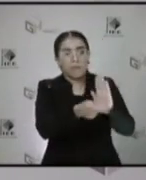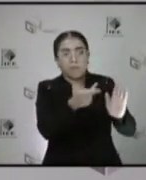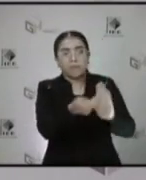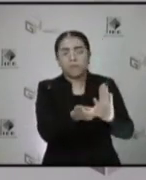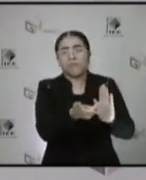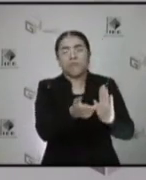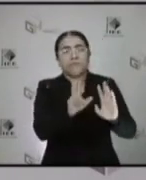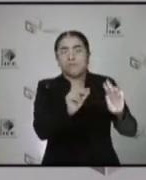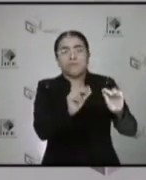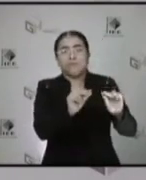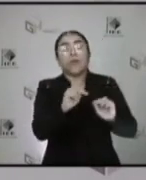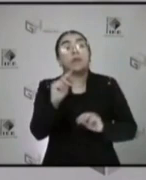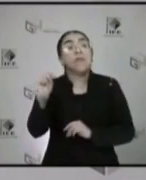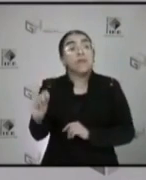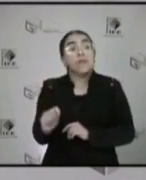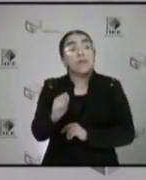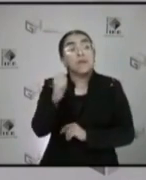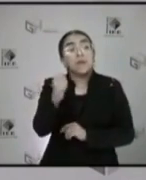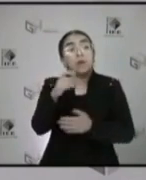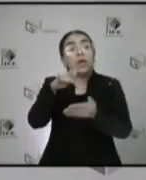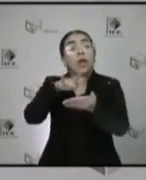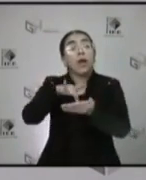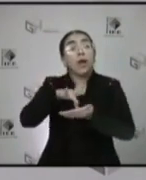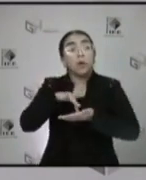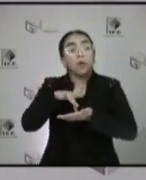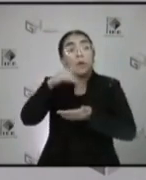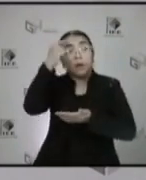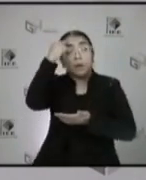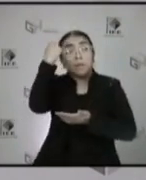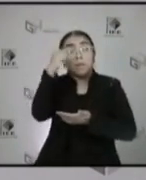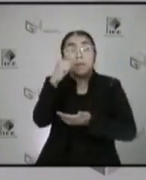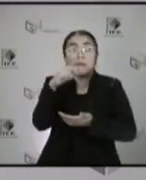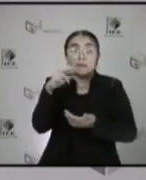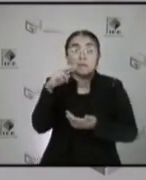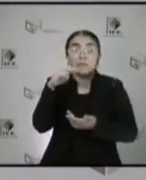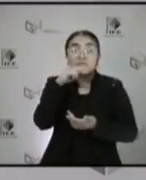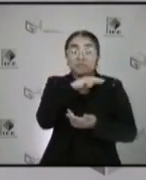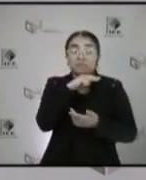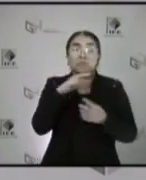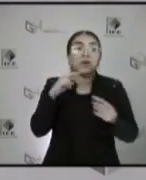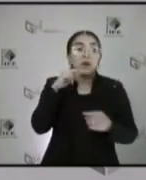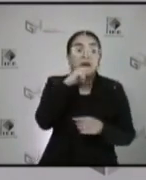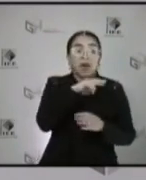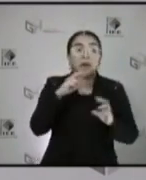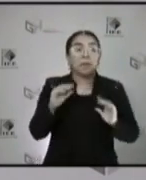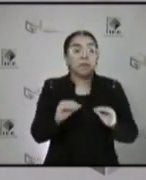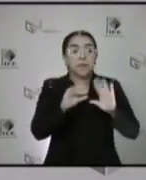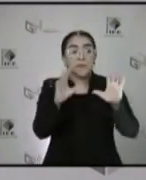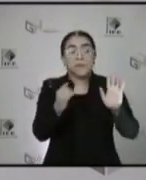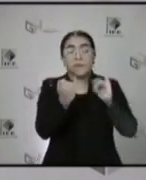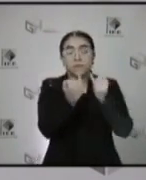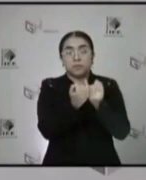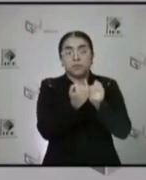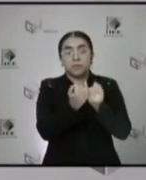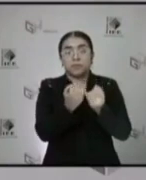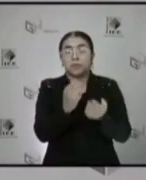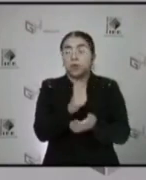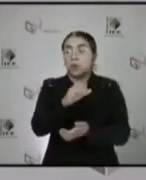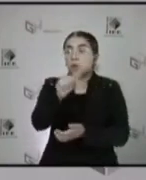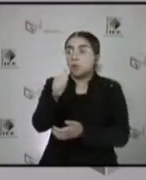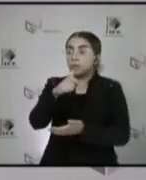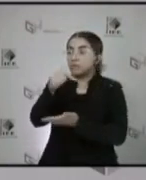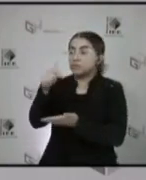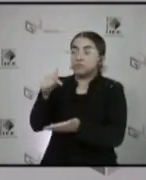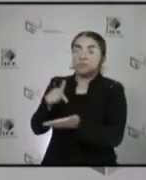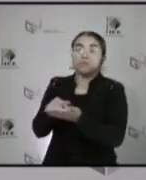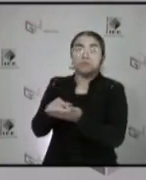La tecnología nos permite precisamente hacer esto con prontitud, con transparencia, desde cualquier lugar. El